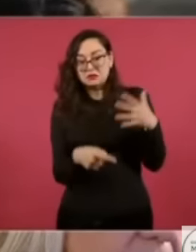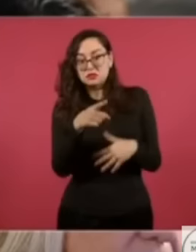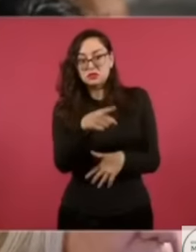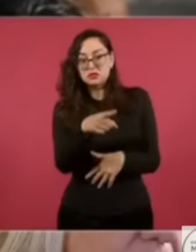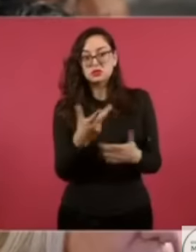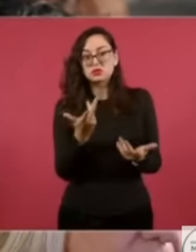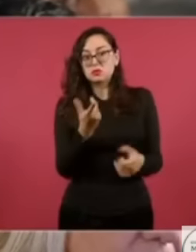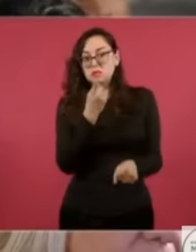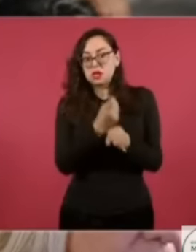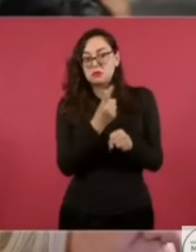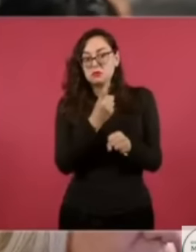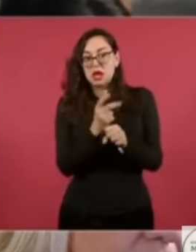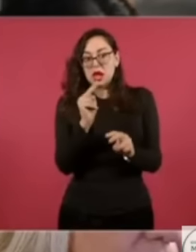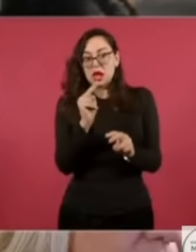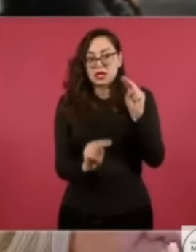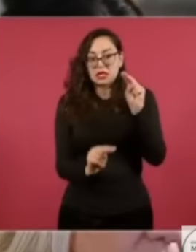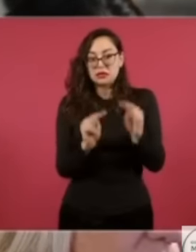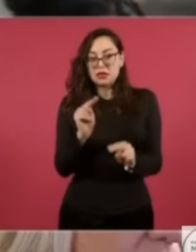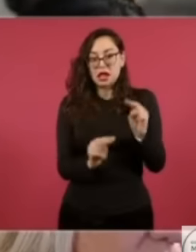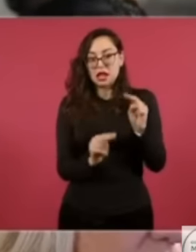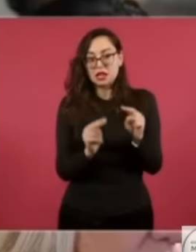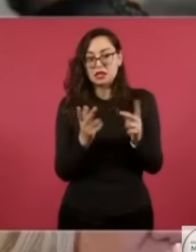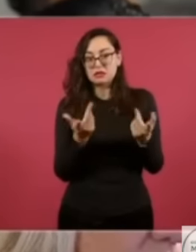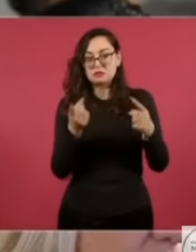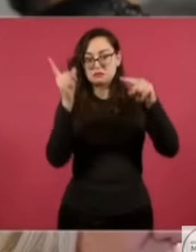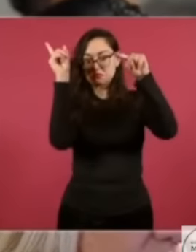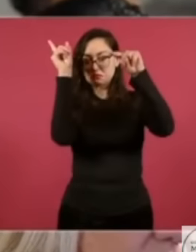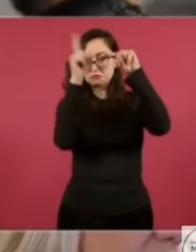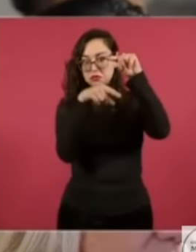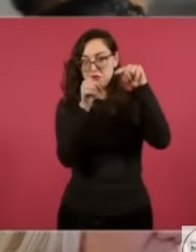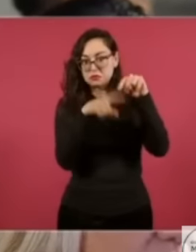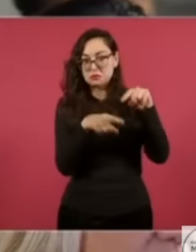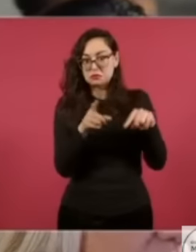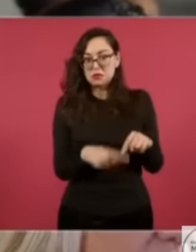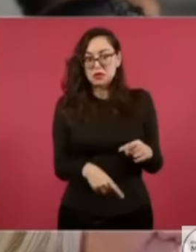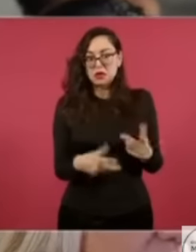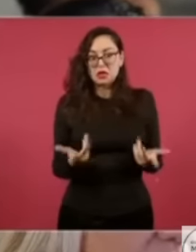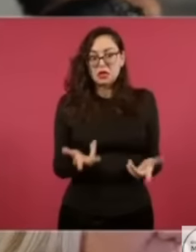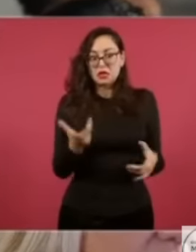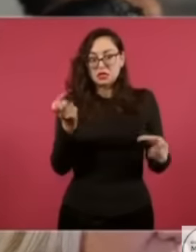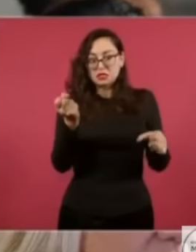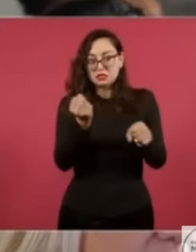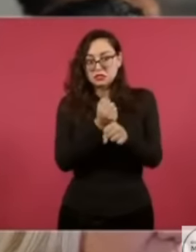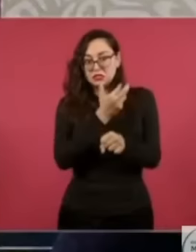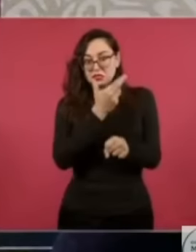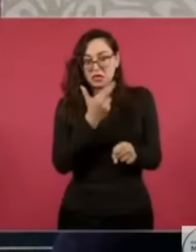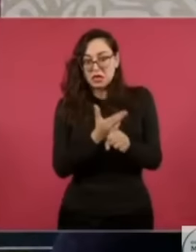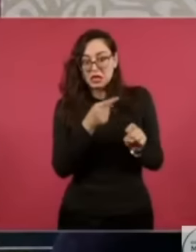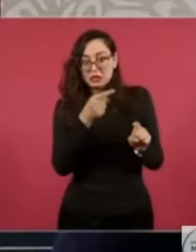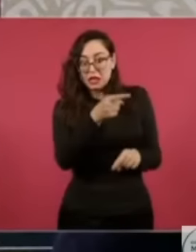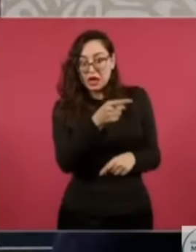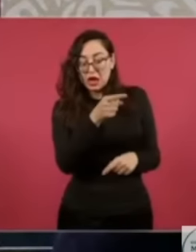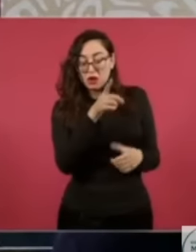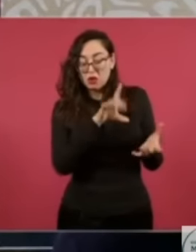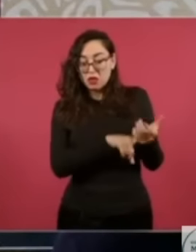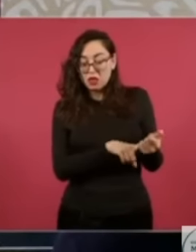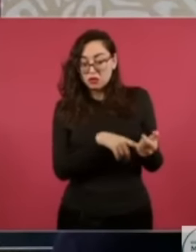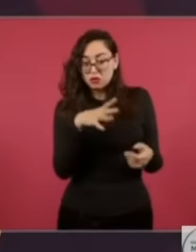Como con eso de las escaleras que se barren de arriba para abajo, ¿algún secretario? ¿Scherer, por ejemplo, está ahí? No, porque